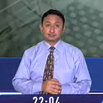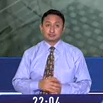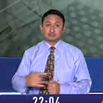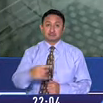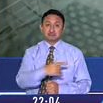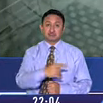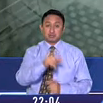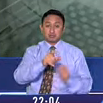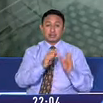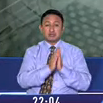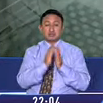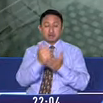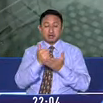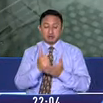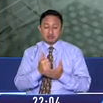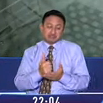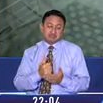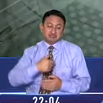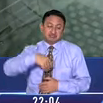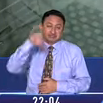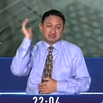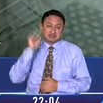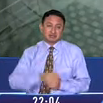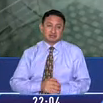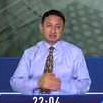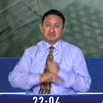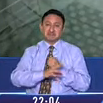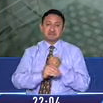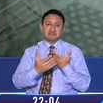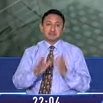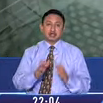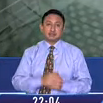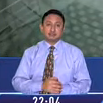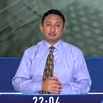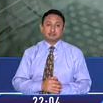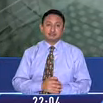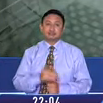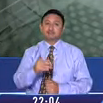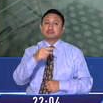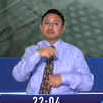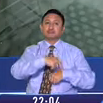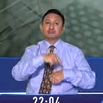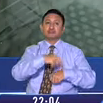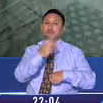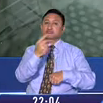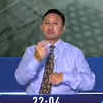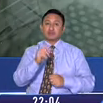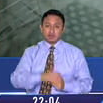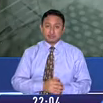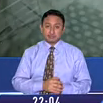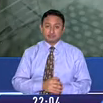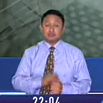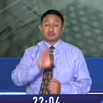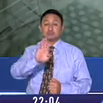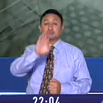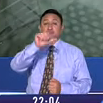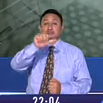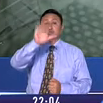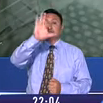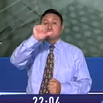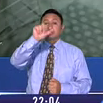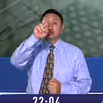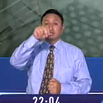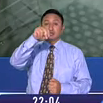importan los pedidos de auxilio. El atraco está consumado. El robo dura escasos segundos. Ocurrió en el Batán Alto,